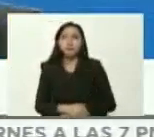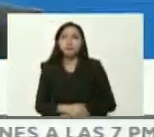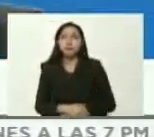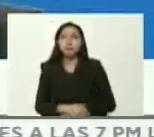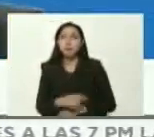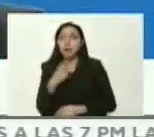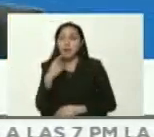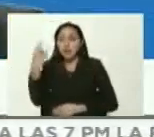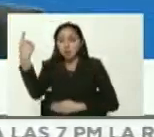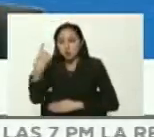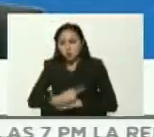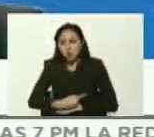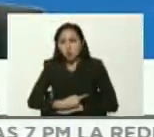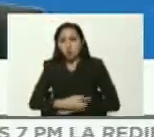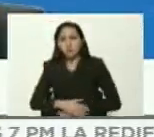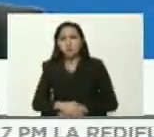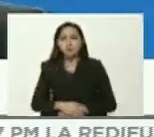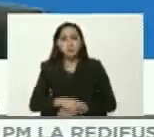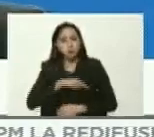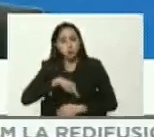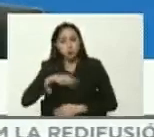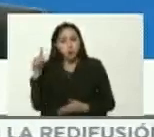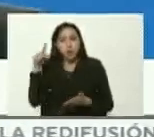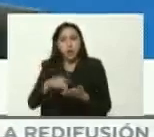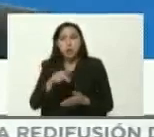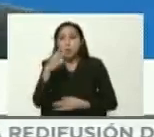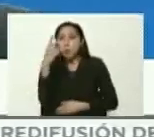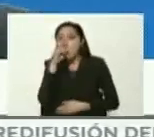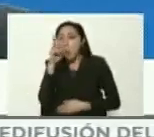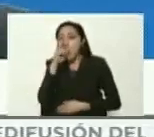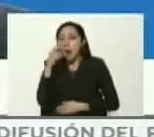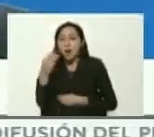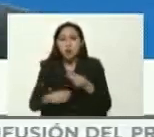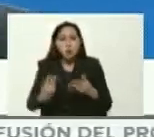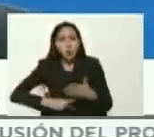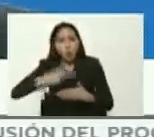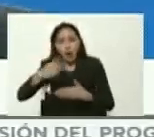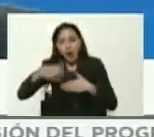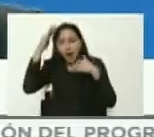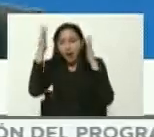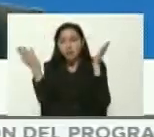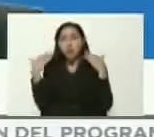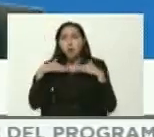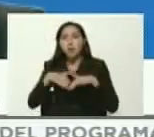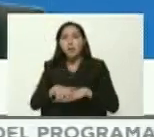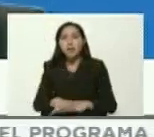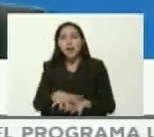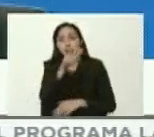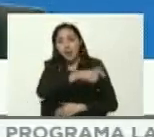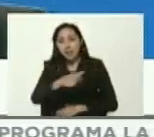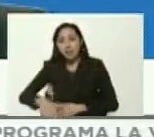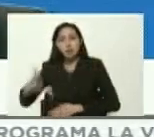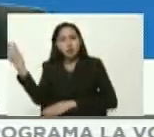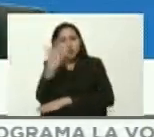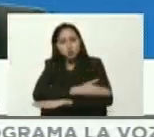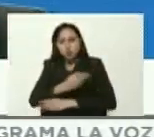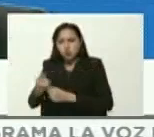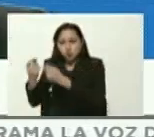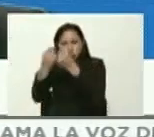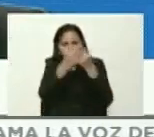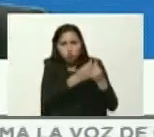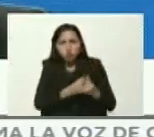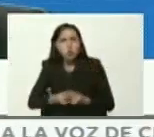lo ha instruido, presidente, estamos ya llegando a los 2 años de este plan de atención integral a las víctimas del bloqueo, en el